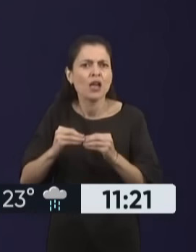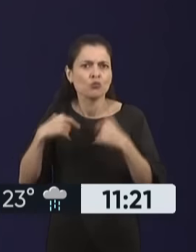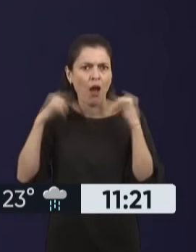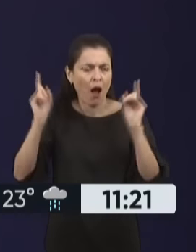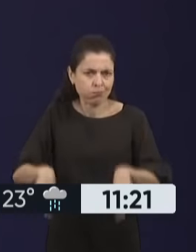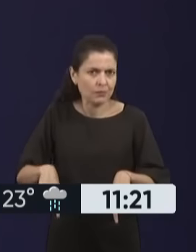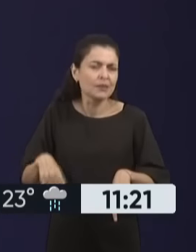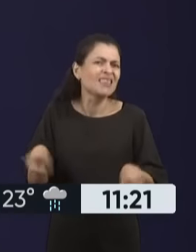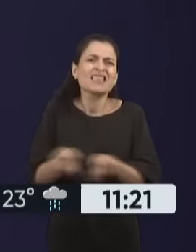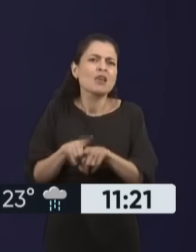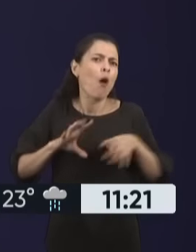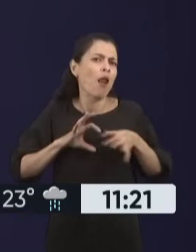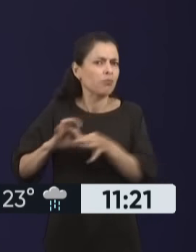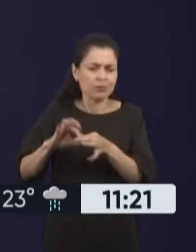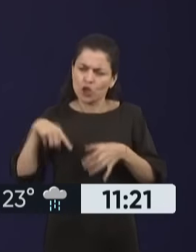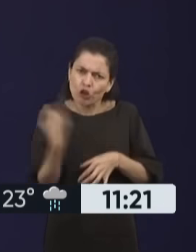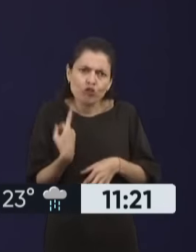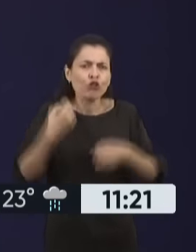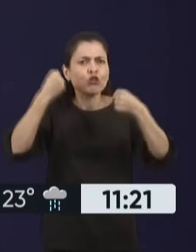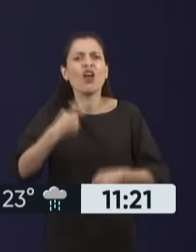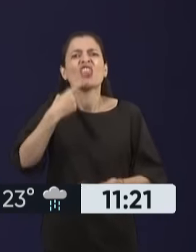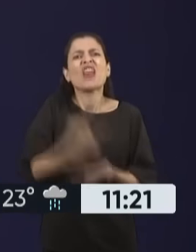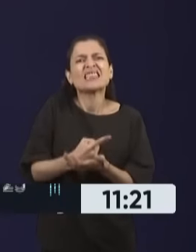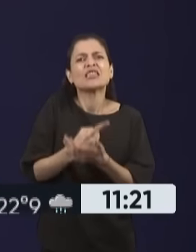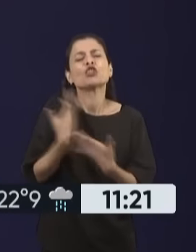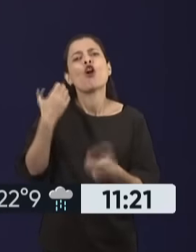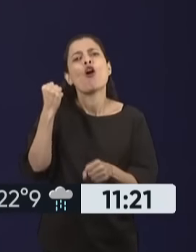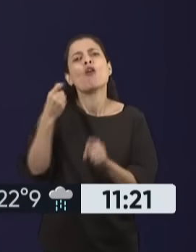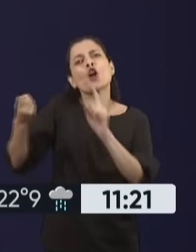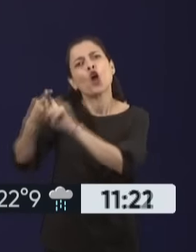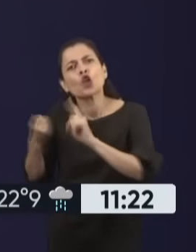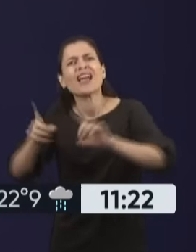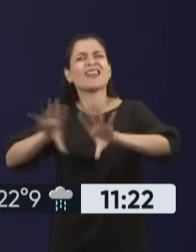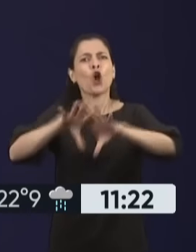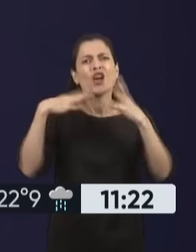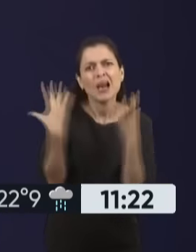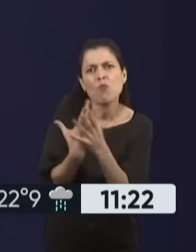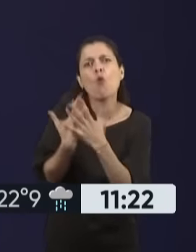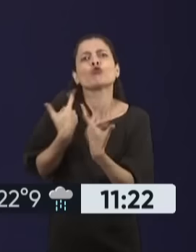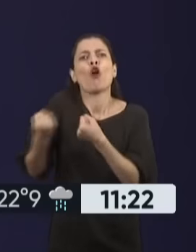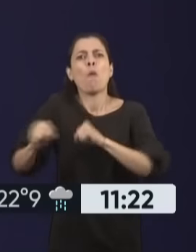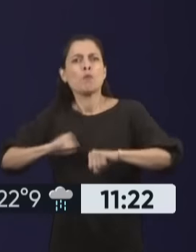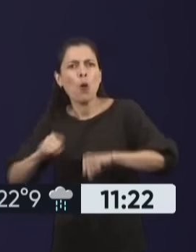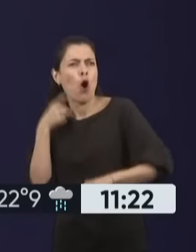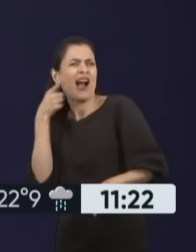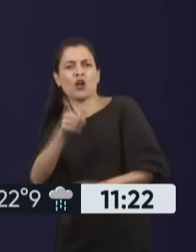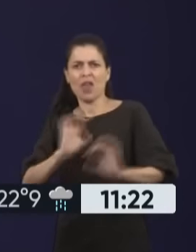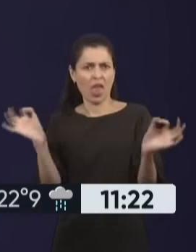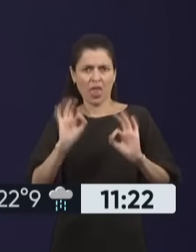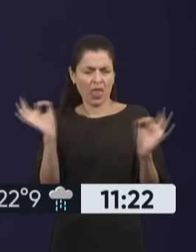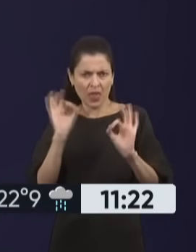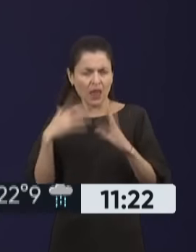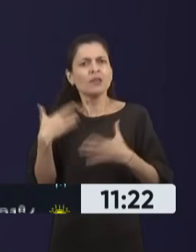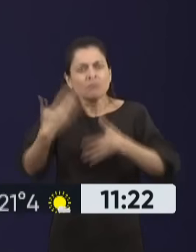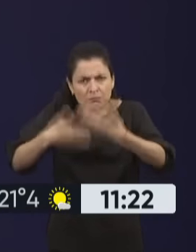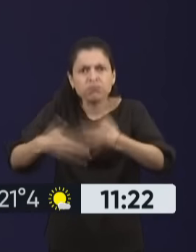con seguir nuestras relaciones con el mundo tal como lo veníamos haciendo sin animosidad contra nada ni contra nadie y en virtud de